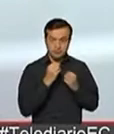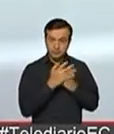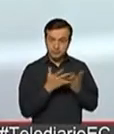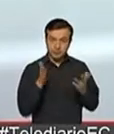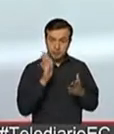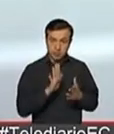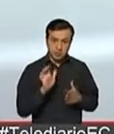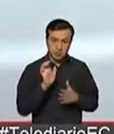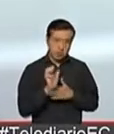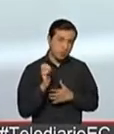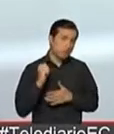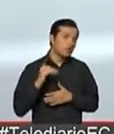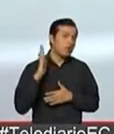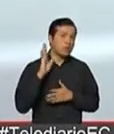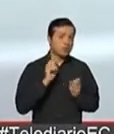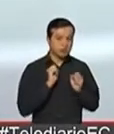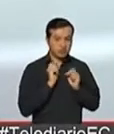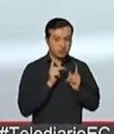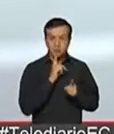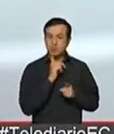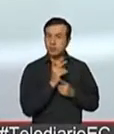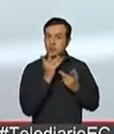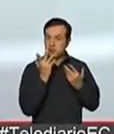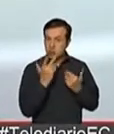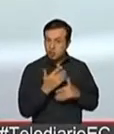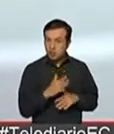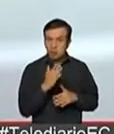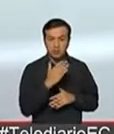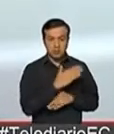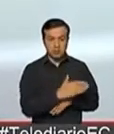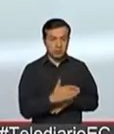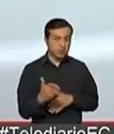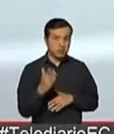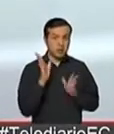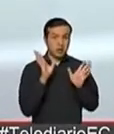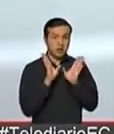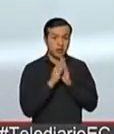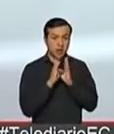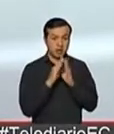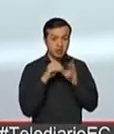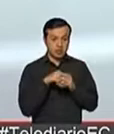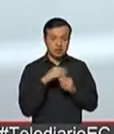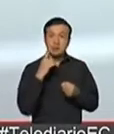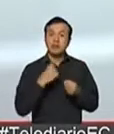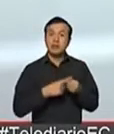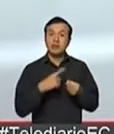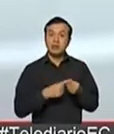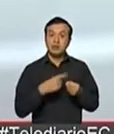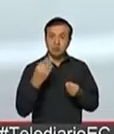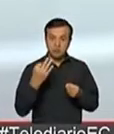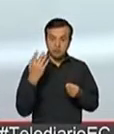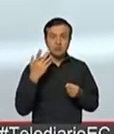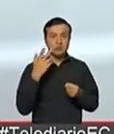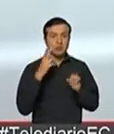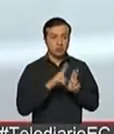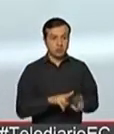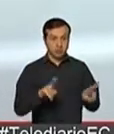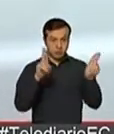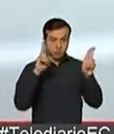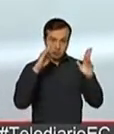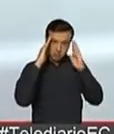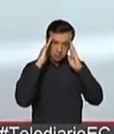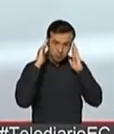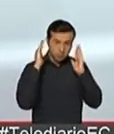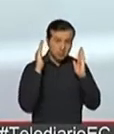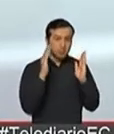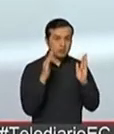el Ecuador además ha tenido la oportunidad después de que se haya generado este evento, que Quito haya tenido la posibilidad de que Naciones Unidas haya puesto los